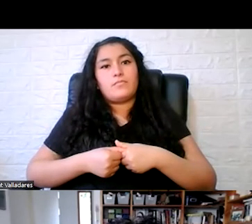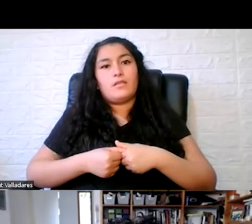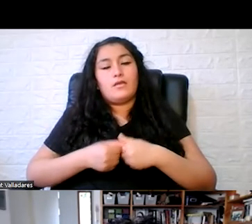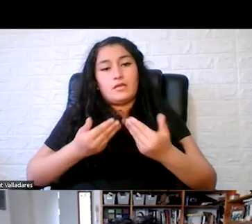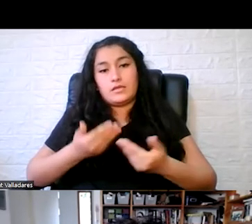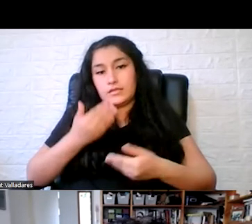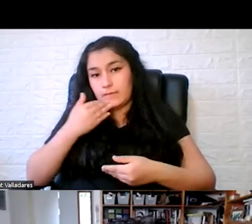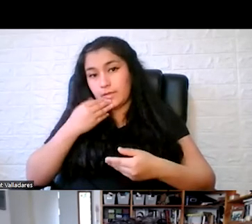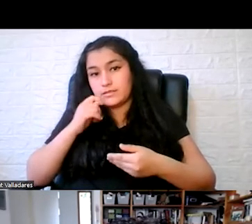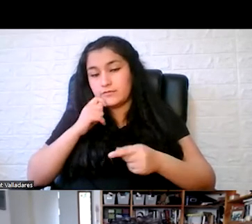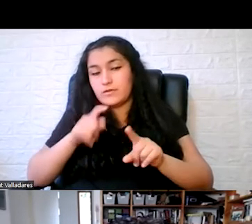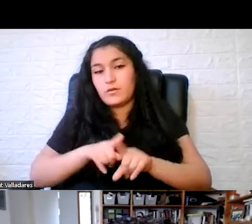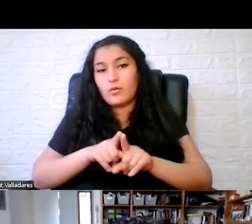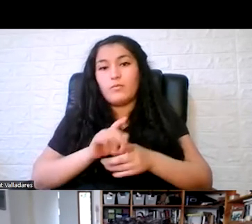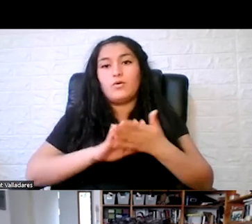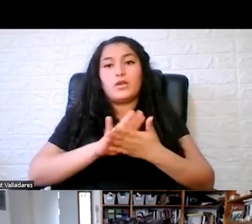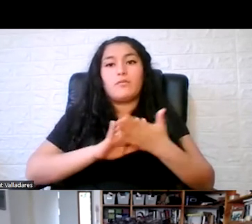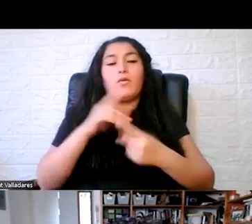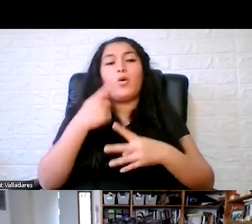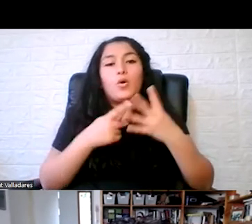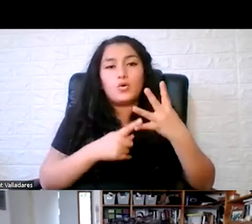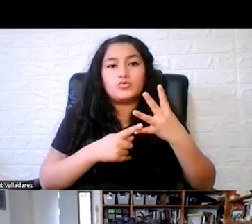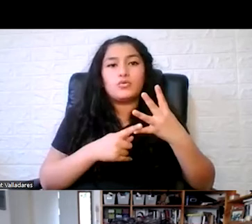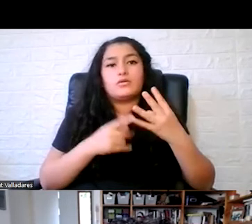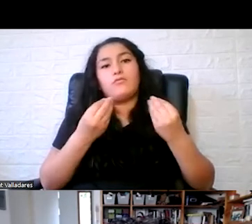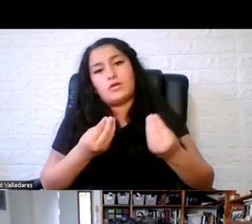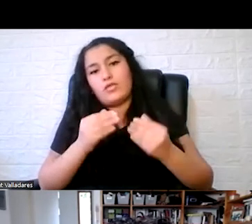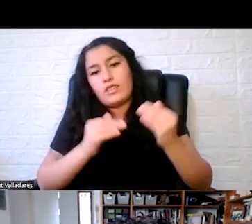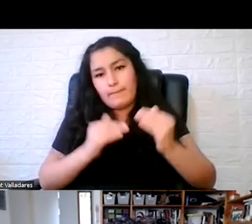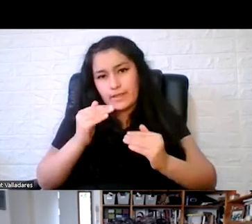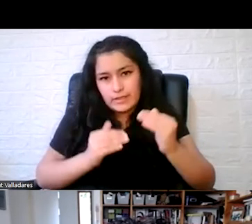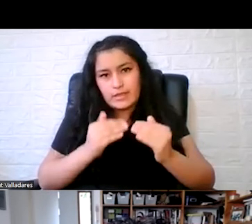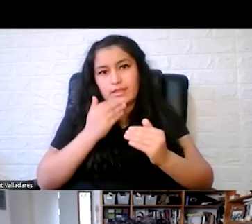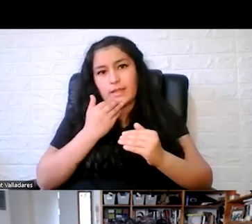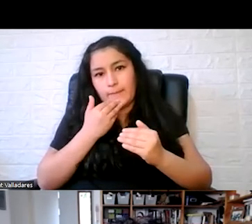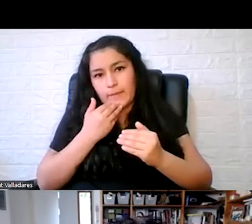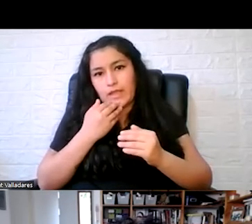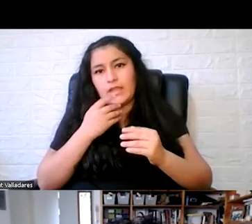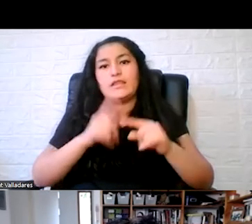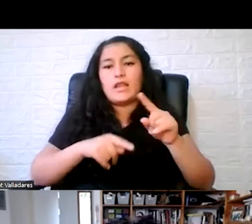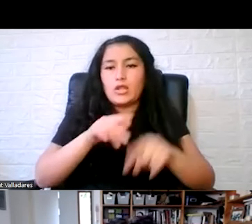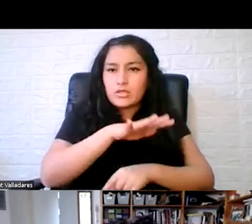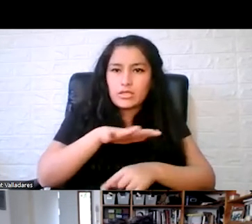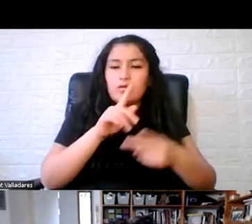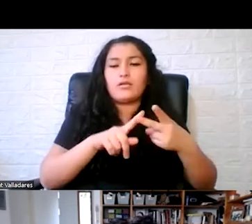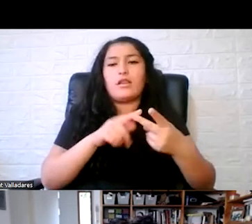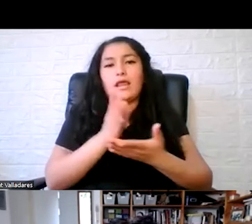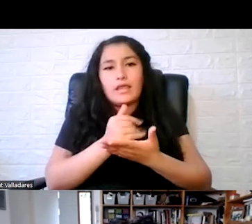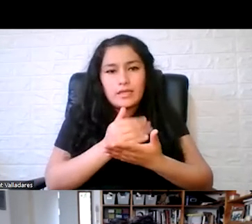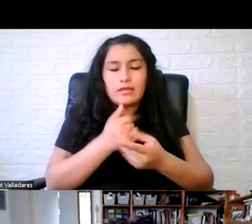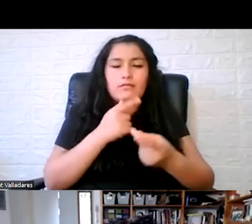Y que da cuenta, por ejemplo, también de otros tipos, bueno, que va a depender de los territorios, las causas, las estrategias